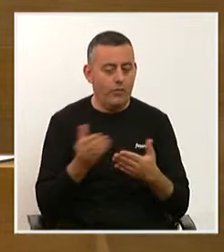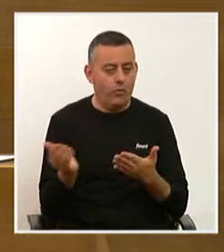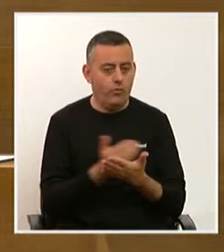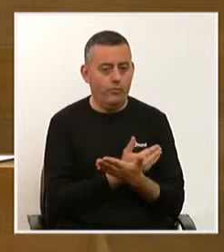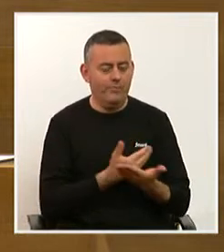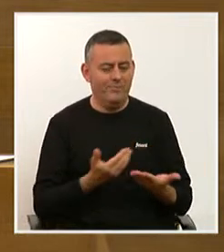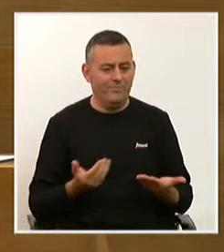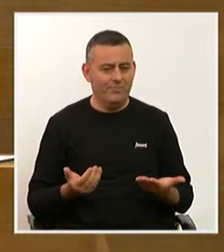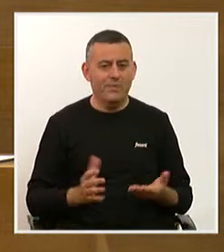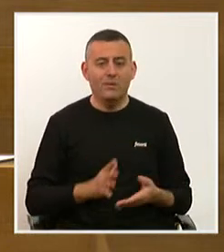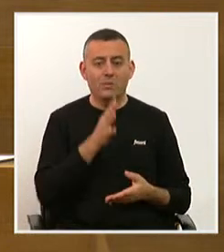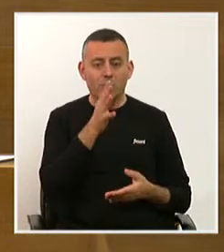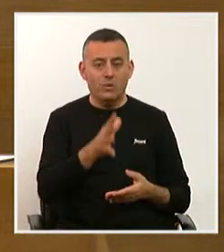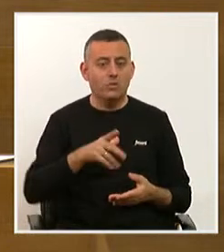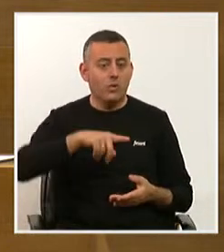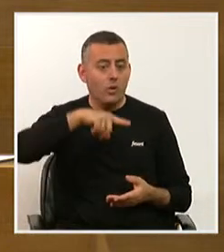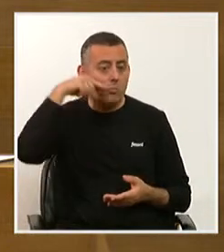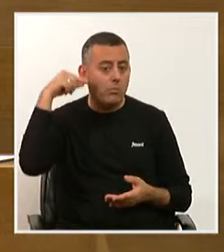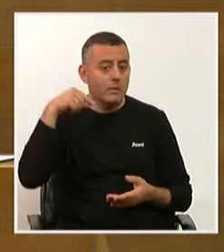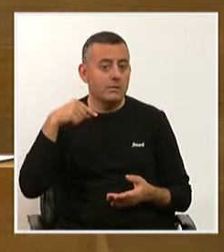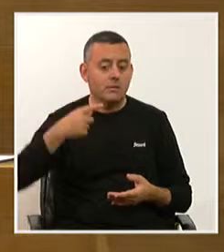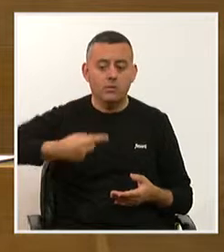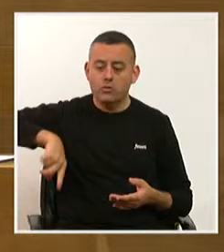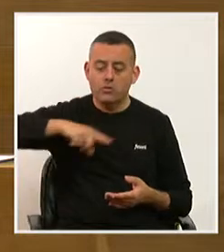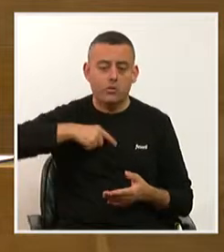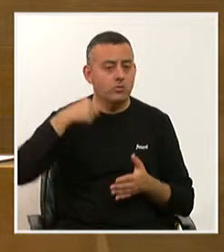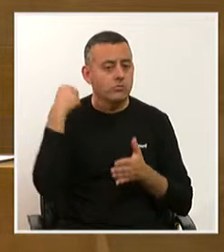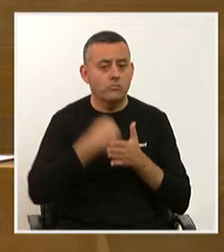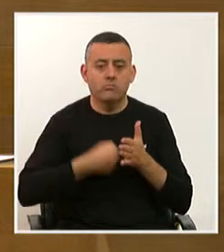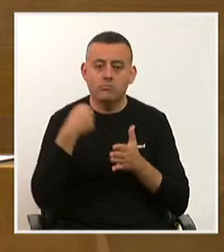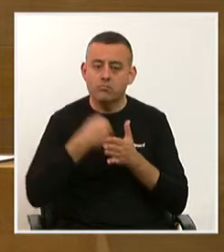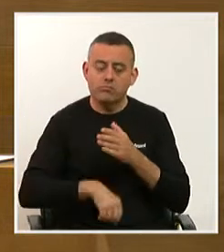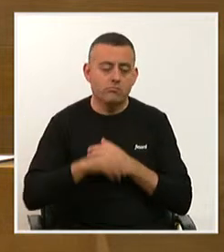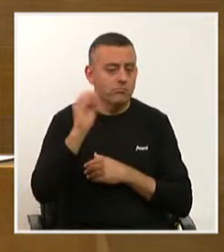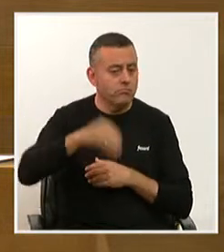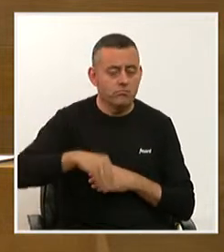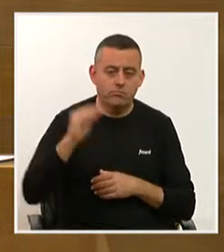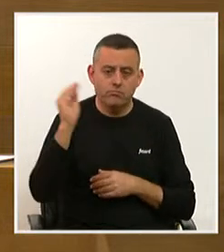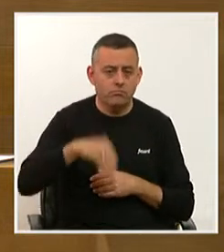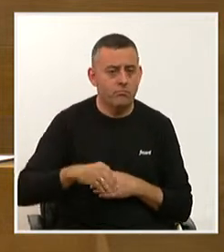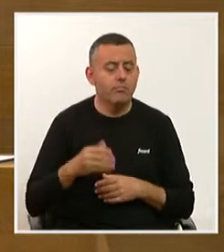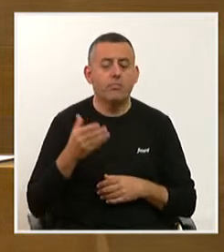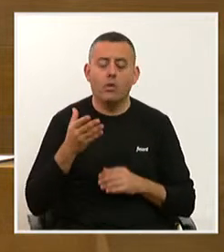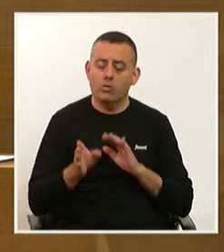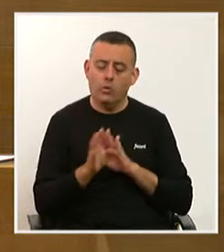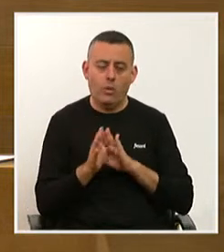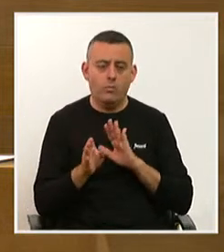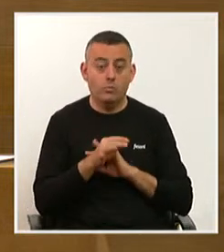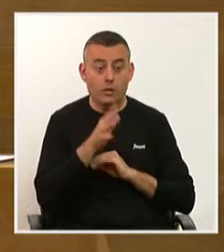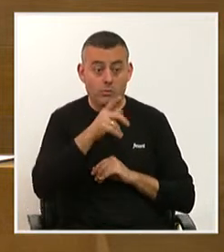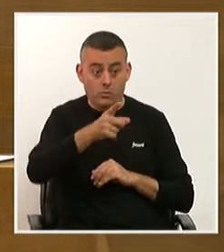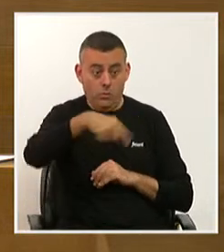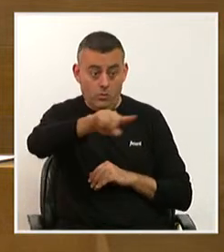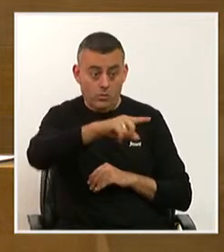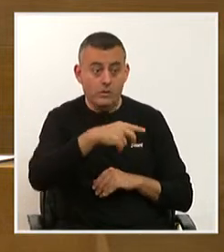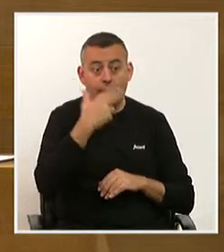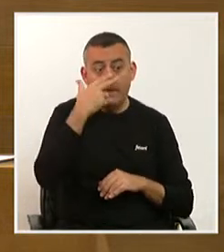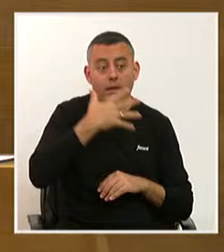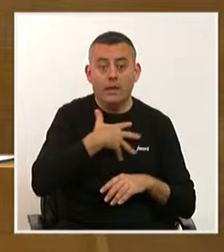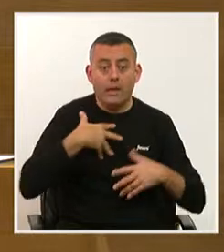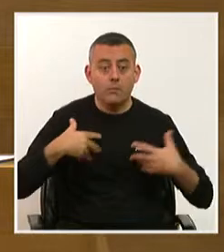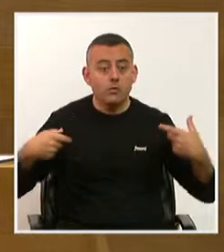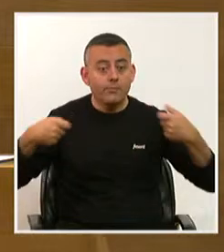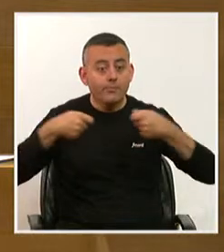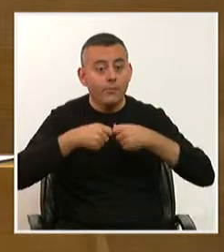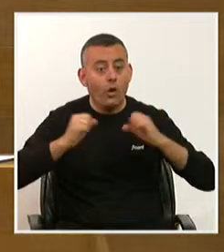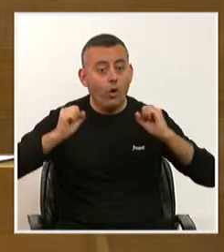desde comprom a segir reic ya quean interes interesad cons en arriar a un